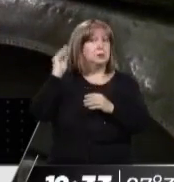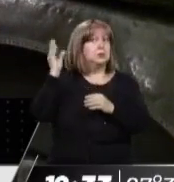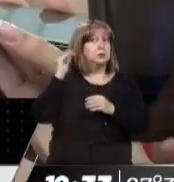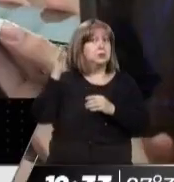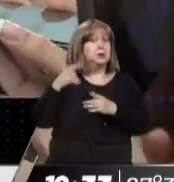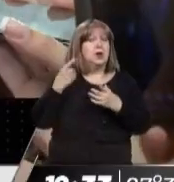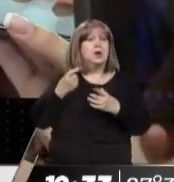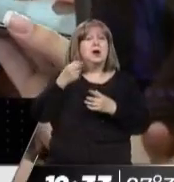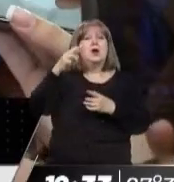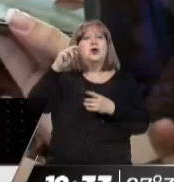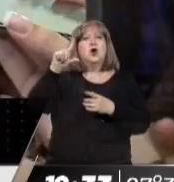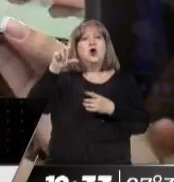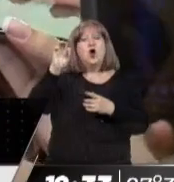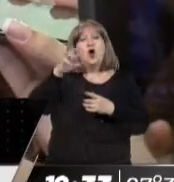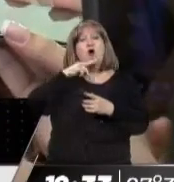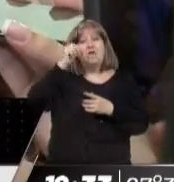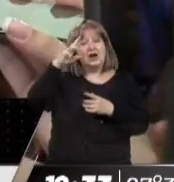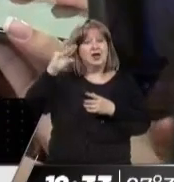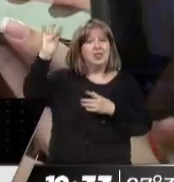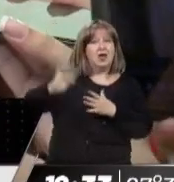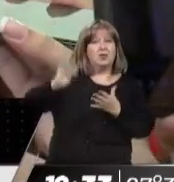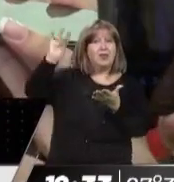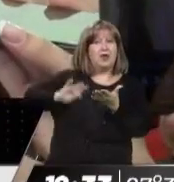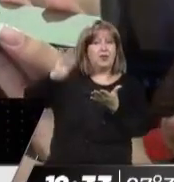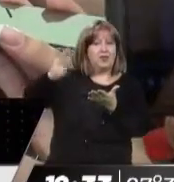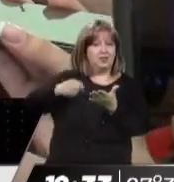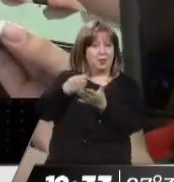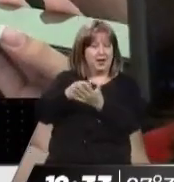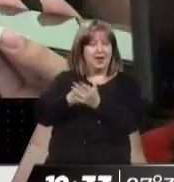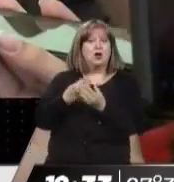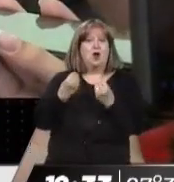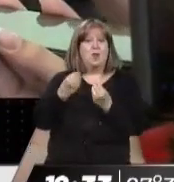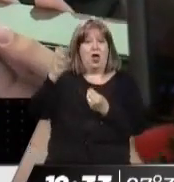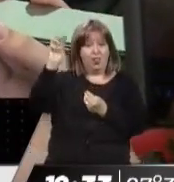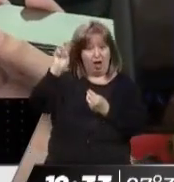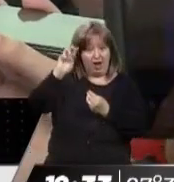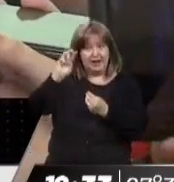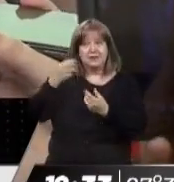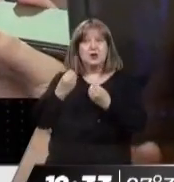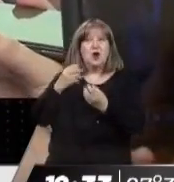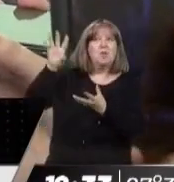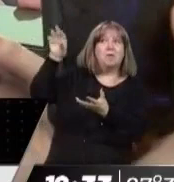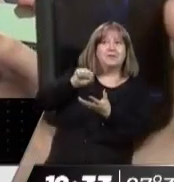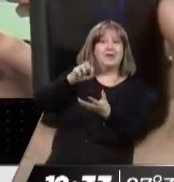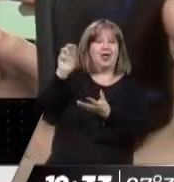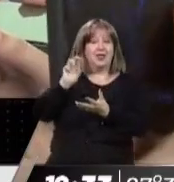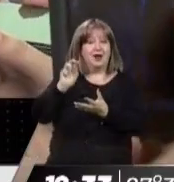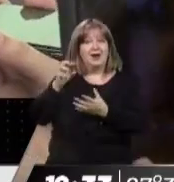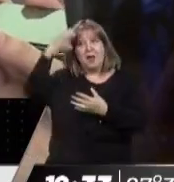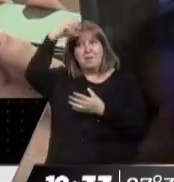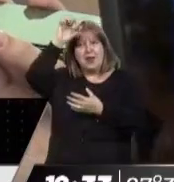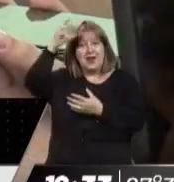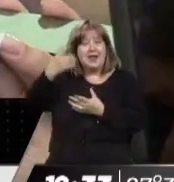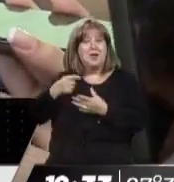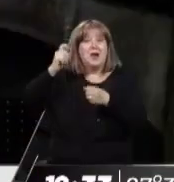estamos con el famoso rollover de la deuda. La deuda hay una sola forma de pagarla, y es en dólares. Y la única forma de traer dólares es generando minería,